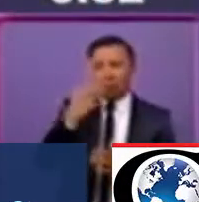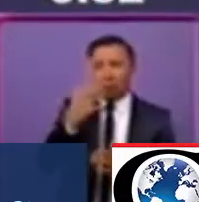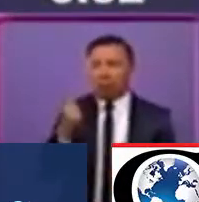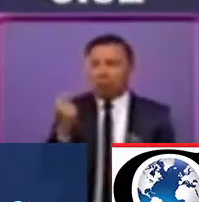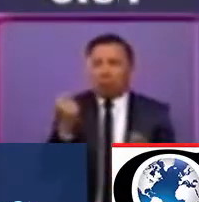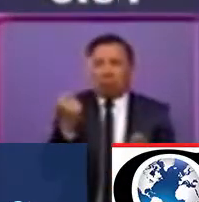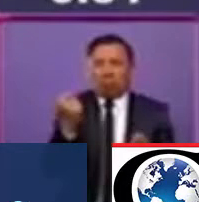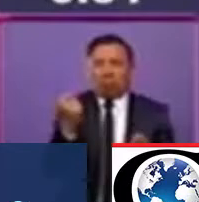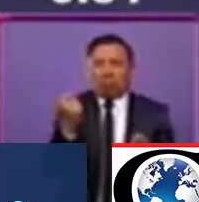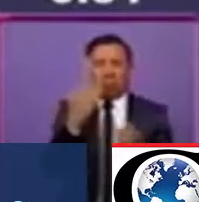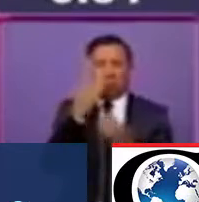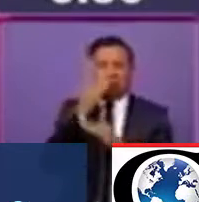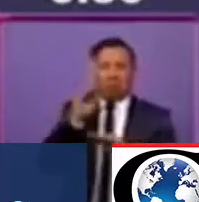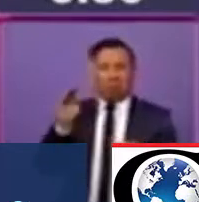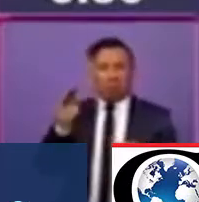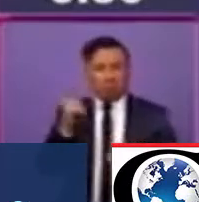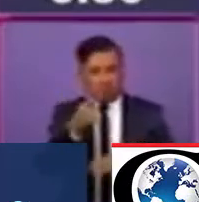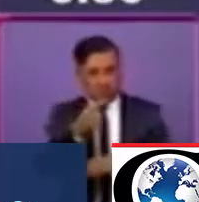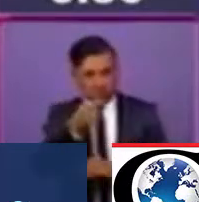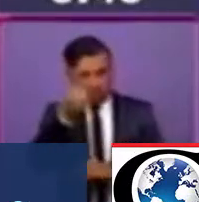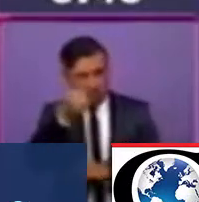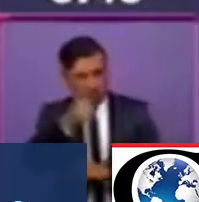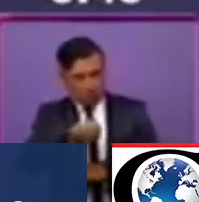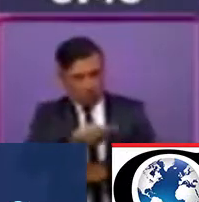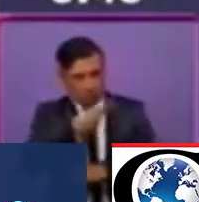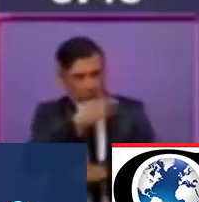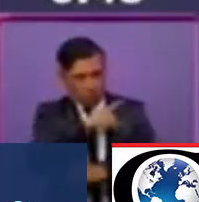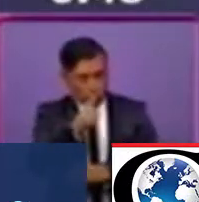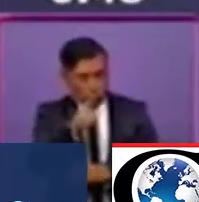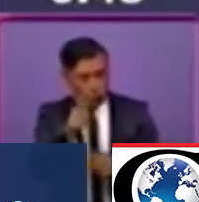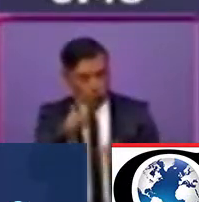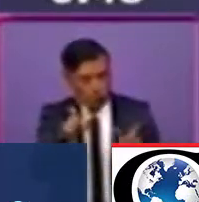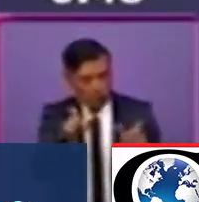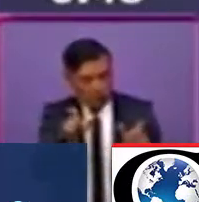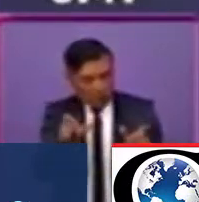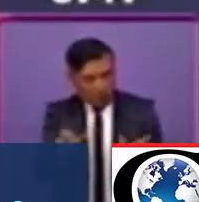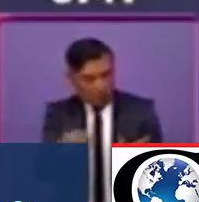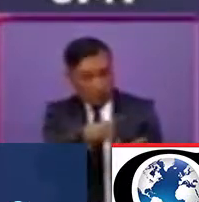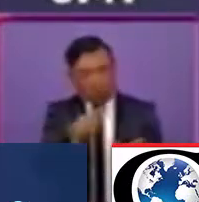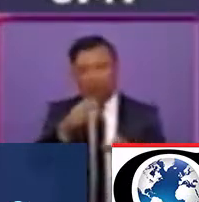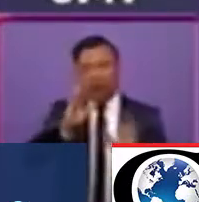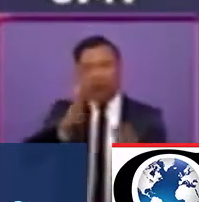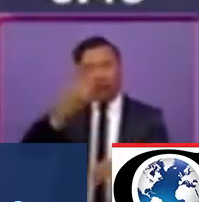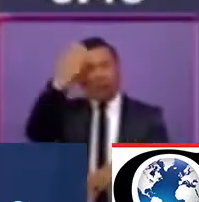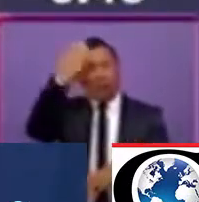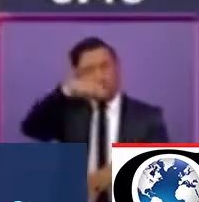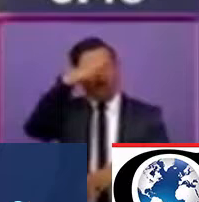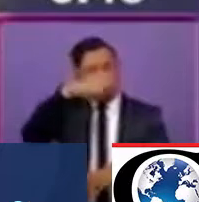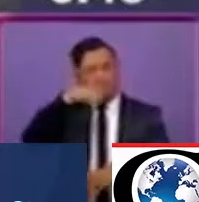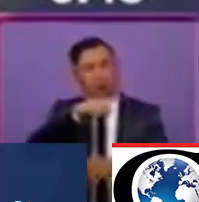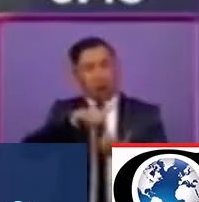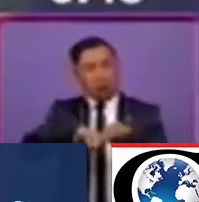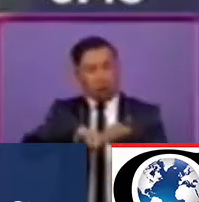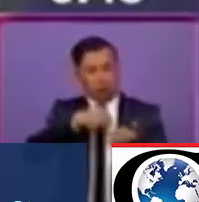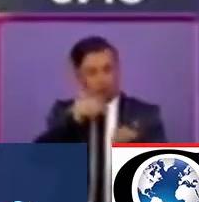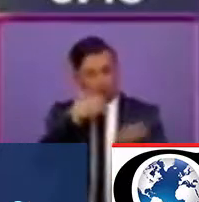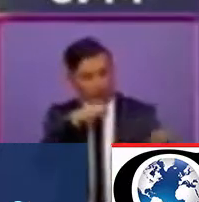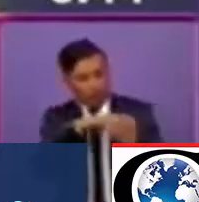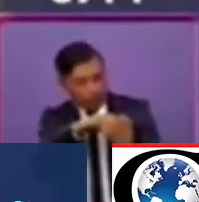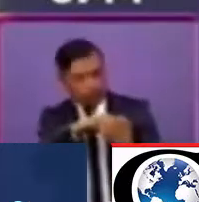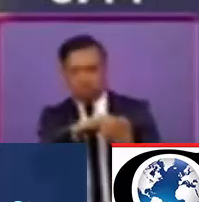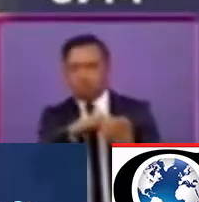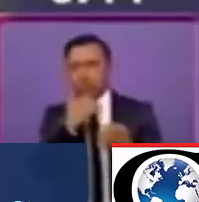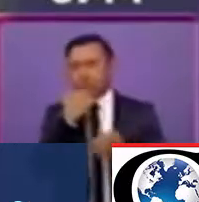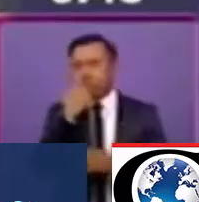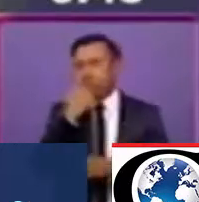IEM. Y bueno, después de esto, comentarte también que llegaron militantes del PT apoyando al candidato Óscar González, así como